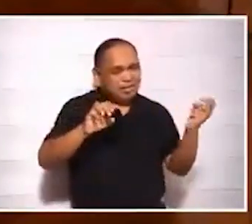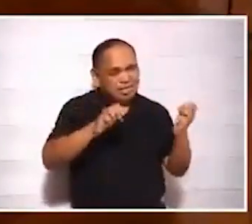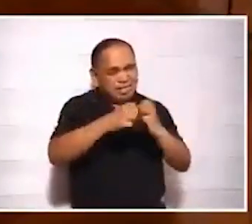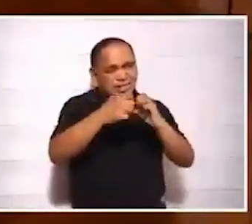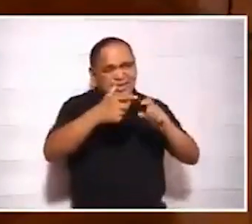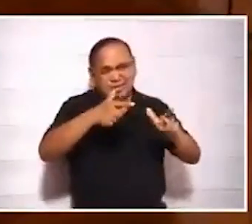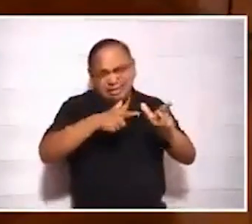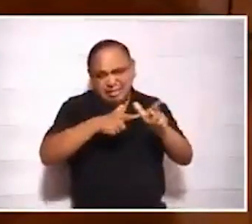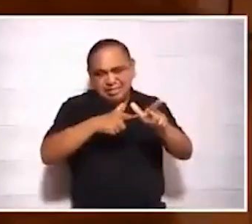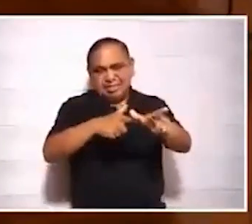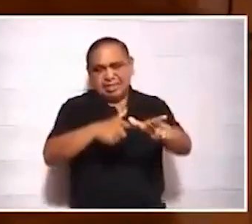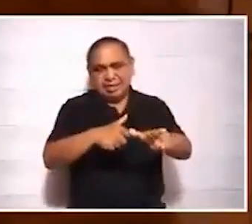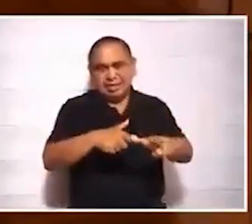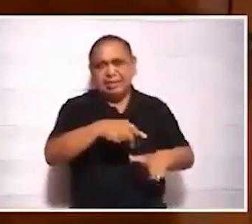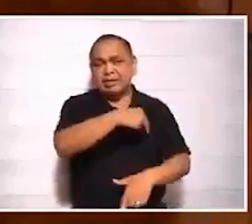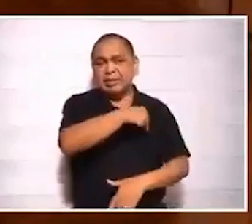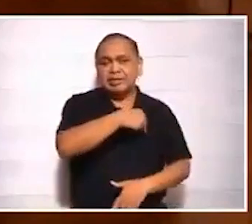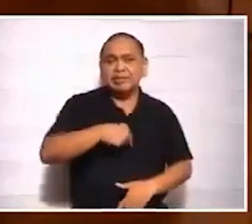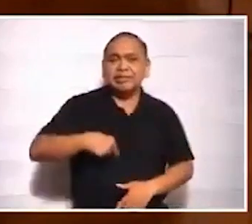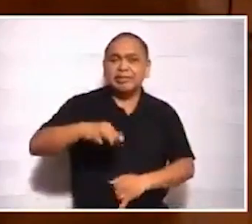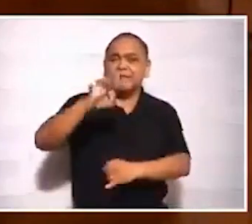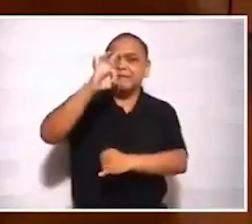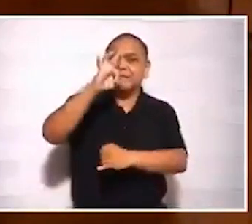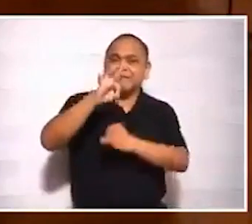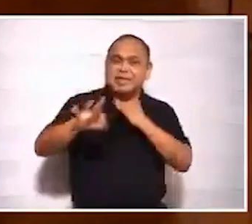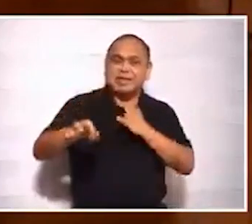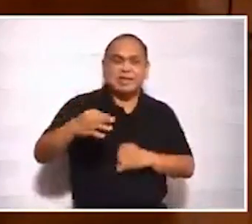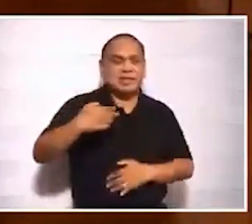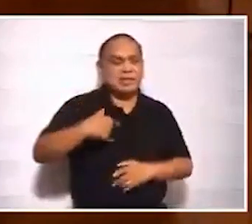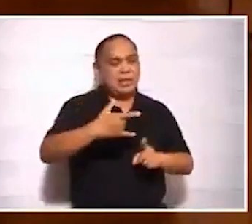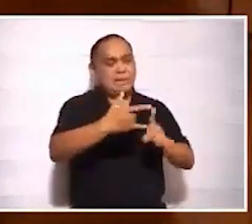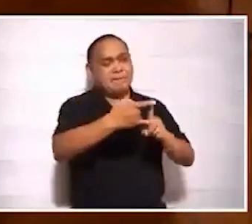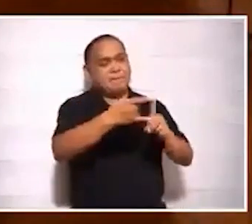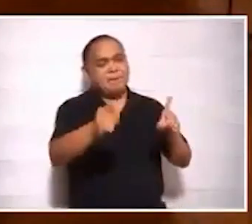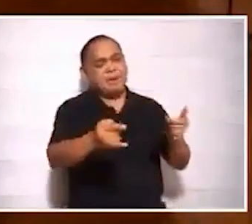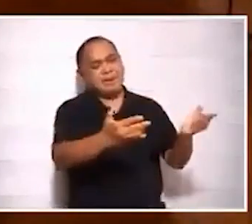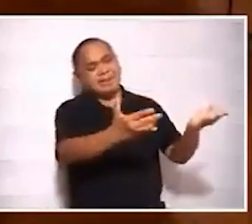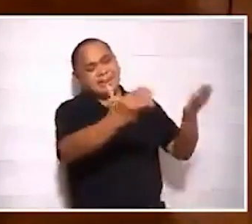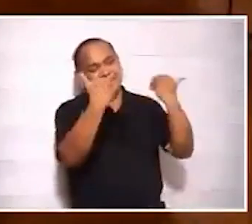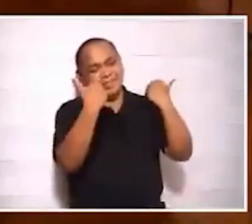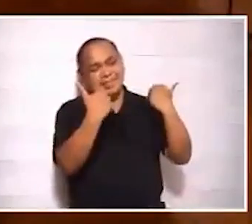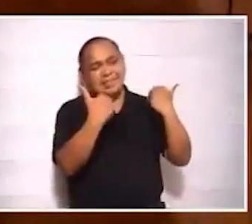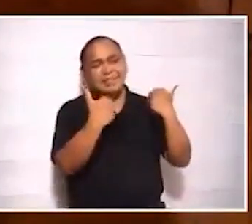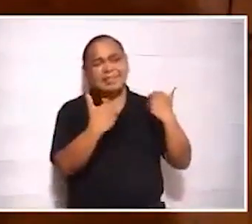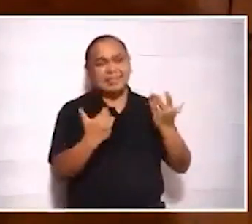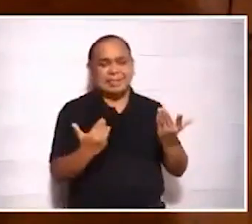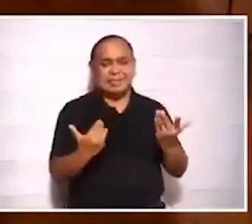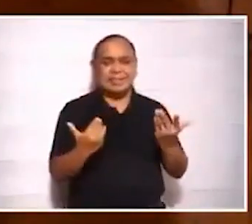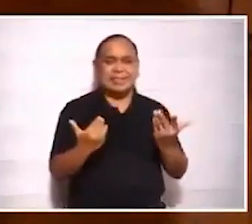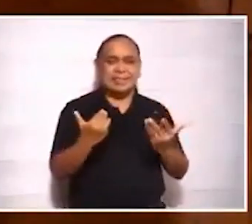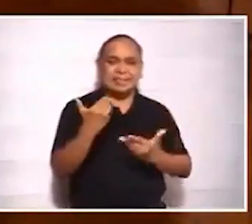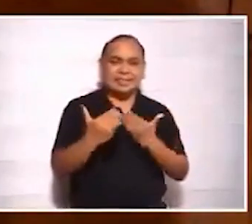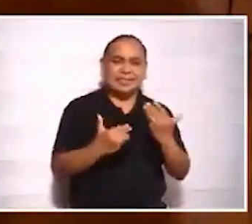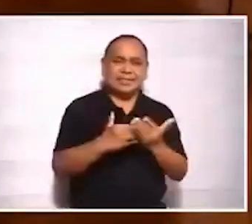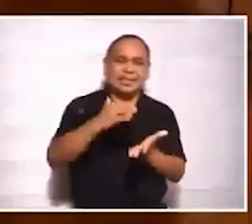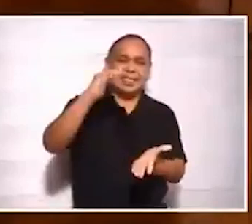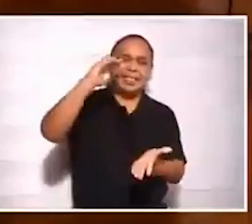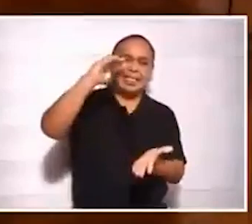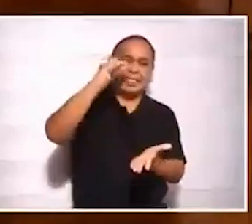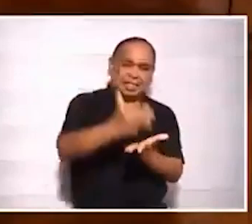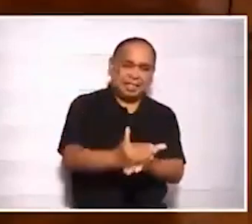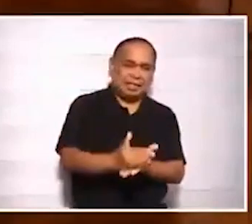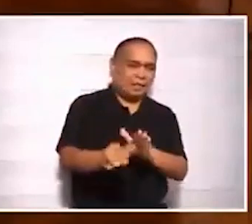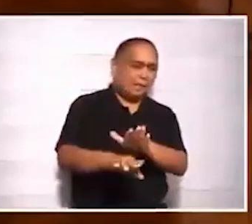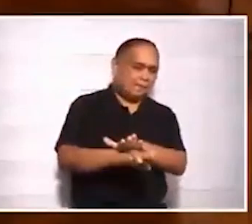estaremos hasta el final aquí con las puertas abiertas hasta el final de que de la víspera que yo diga hasta aquí